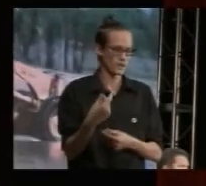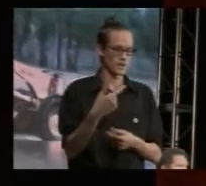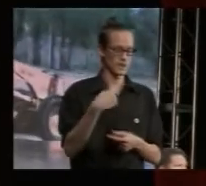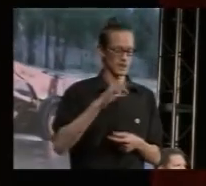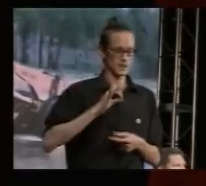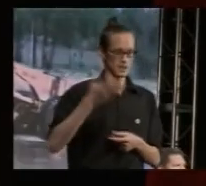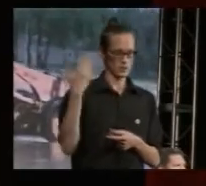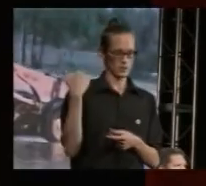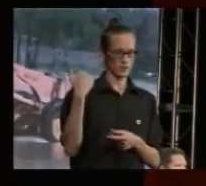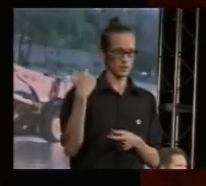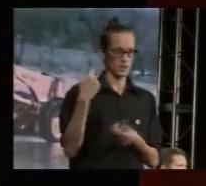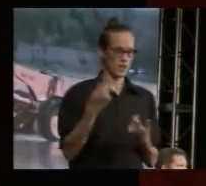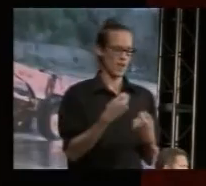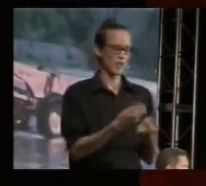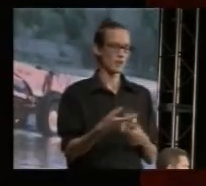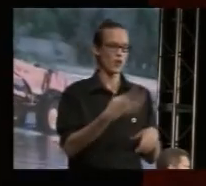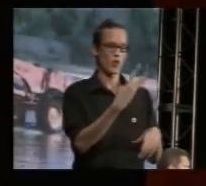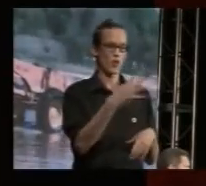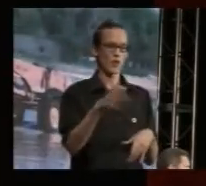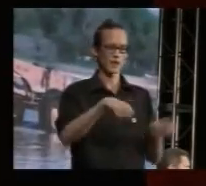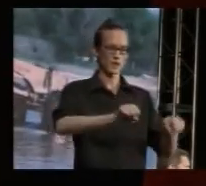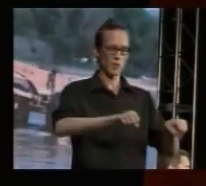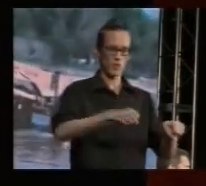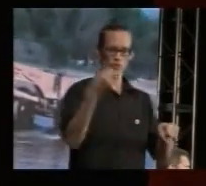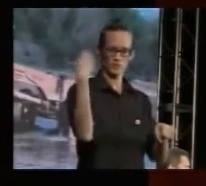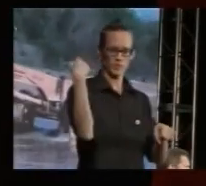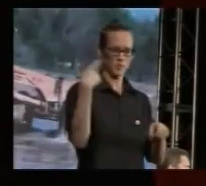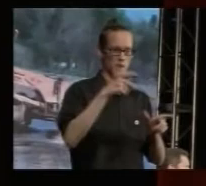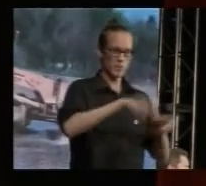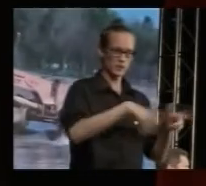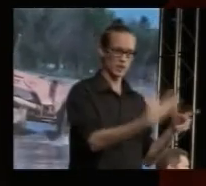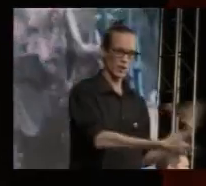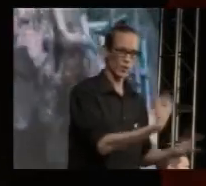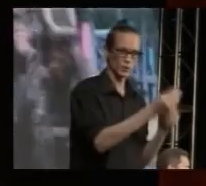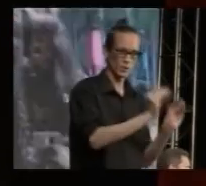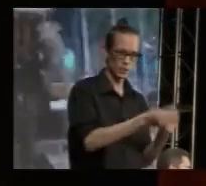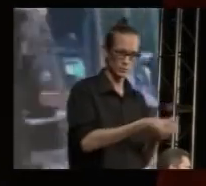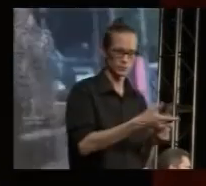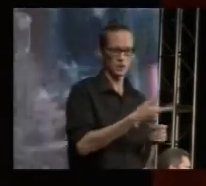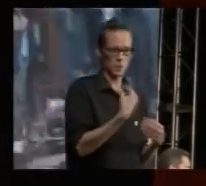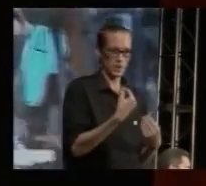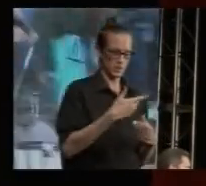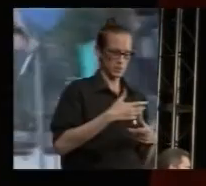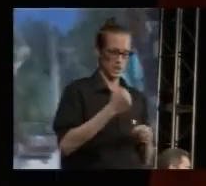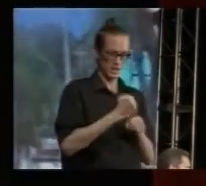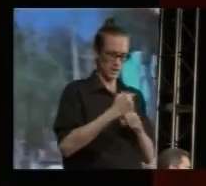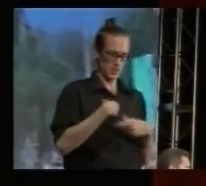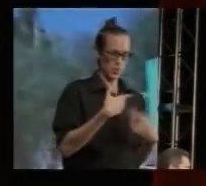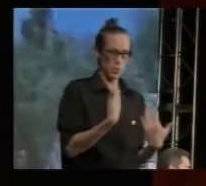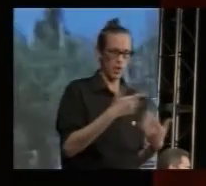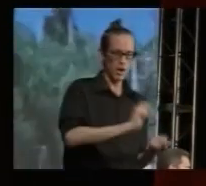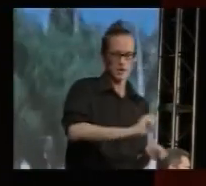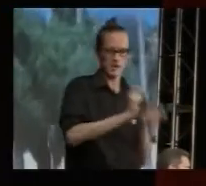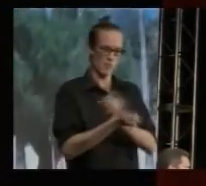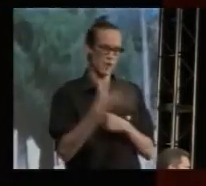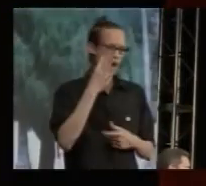entregamos 40 motocarros a quienes trabajaban en la basura, a fin que puedan cambiar su actividad laboral por una tarea más